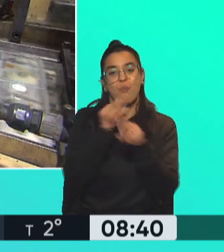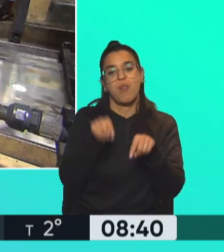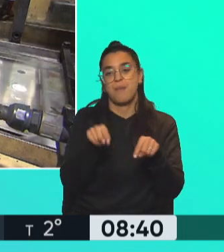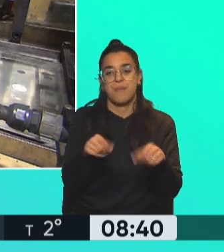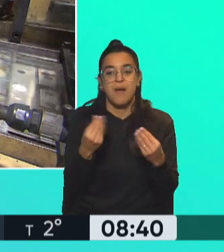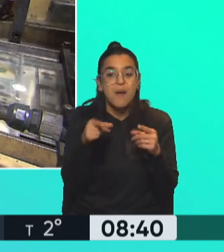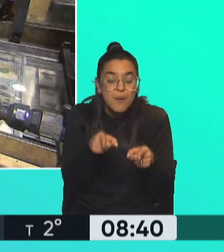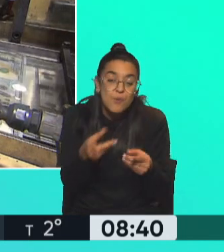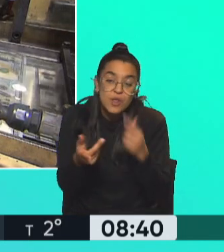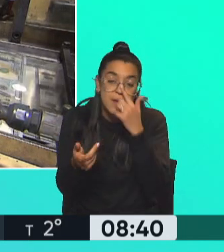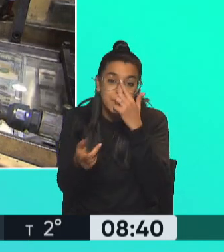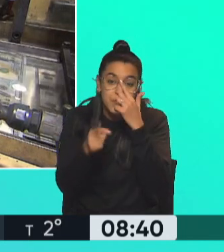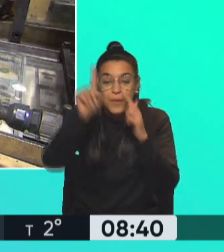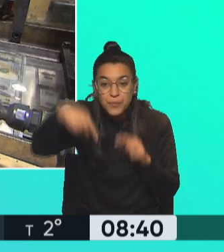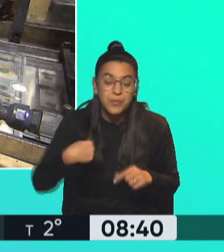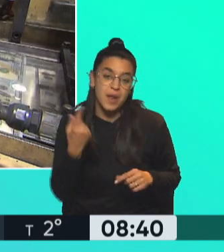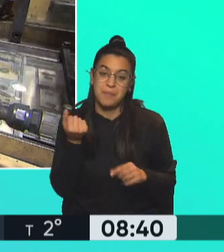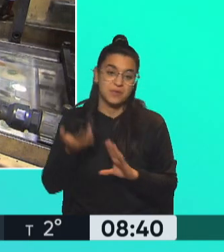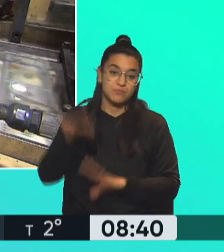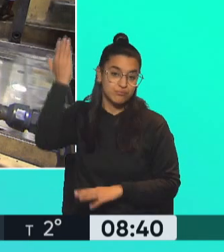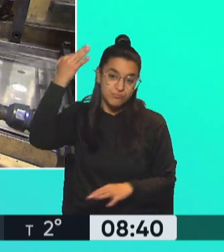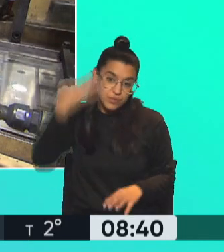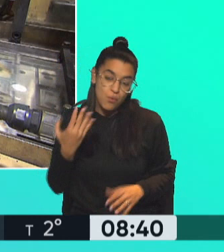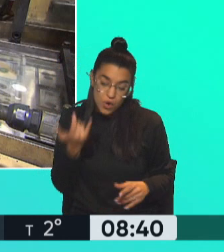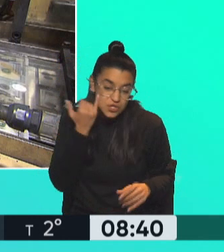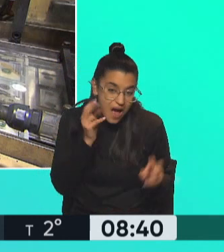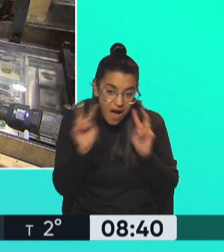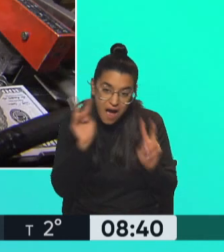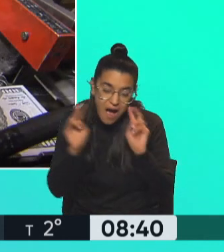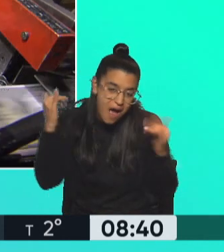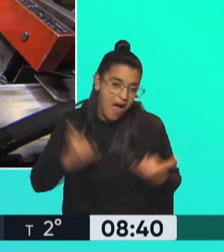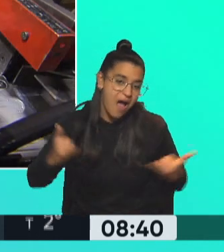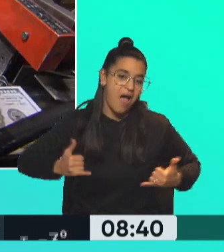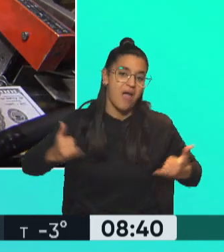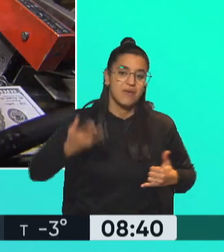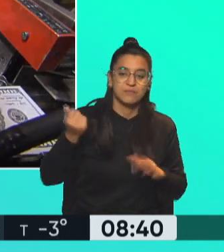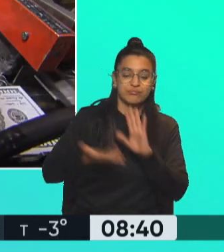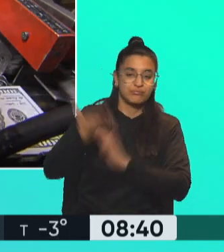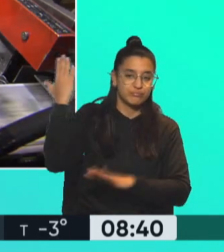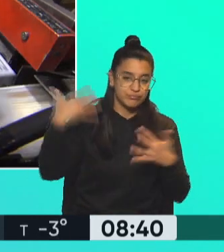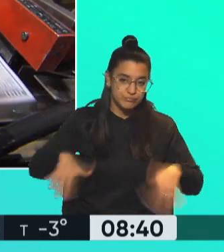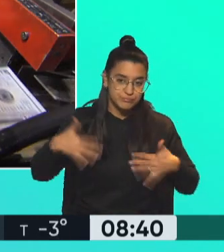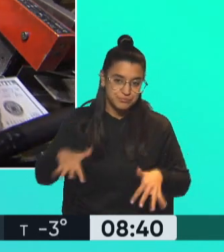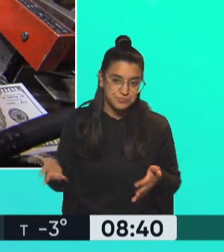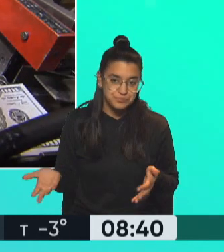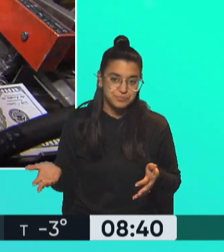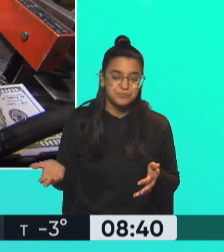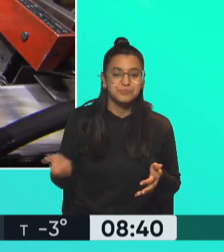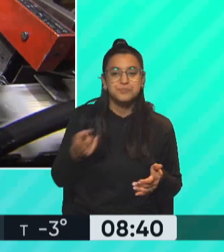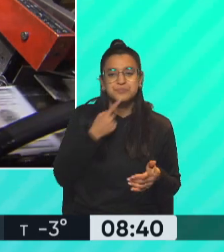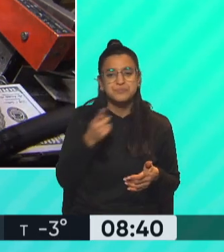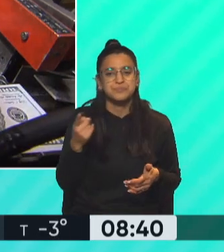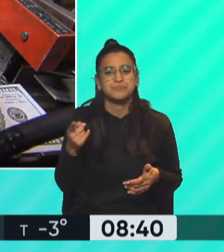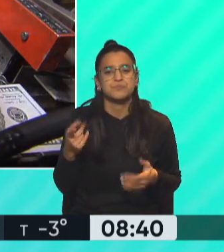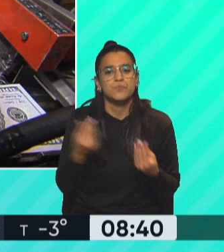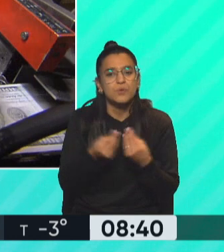va a significar incremento en los precios. De hecho ya se están dando en algunos casos, ya se están muchos,